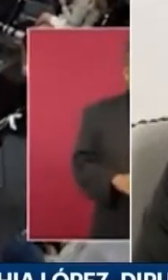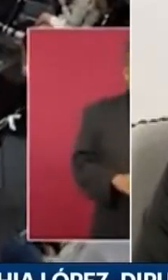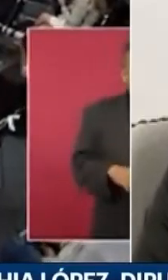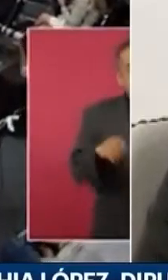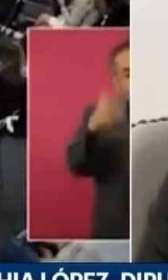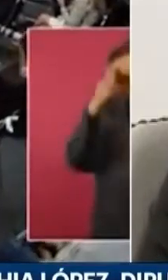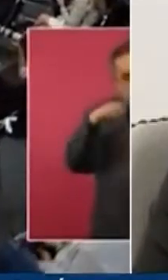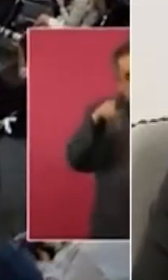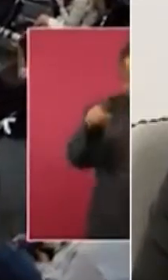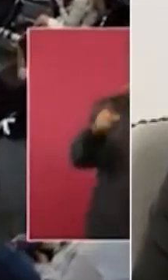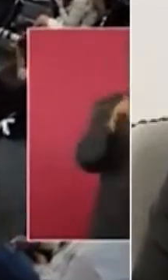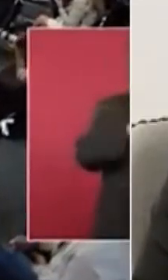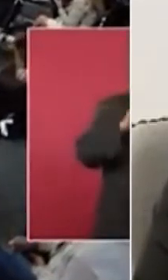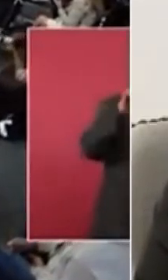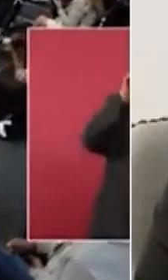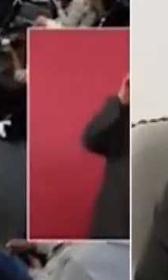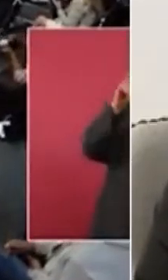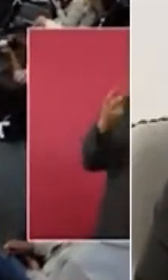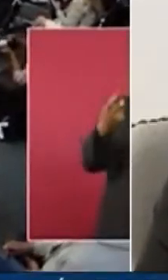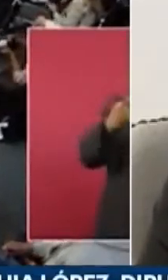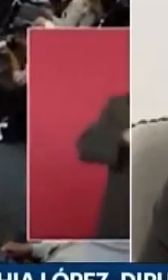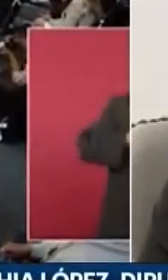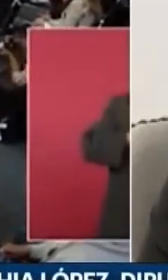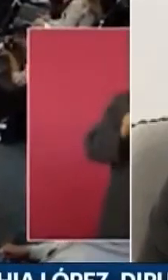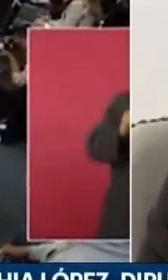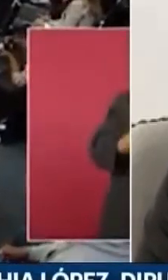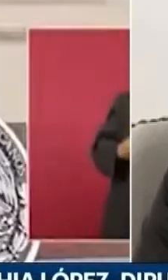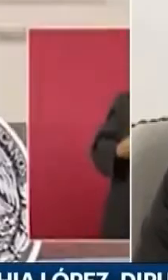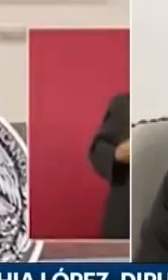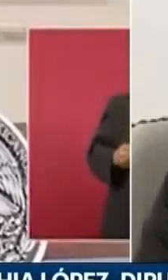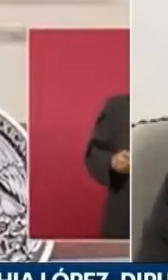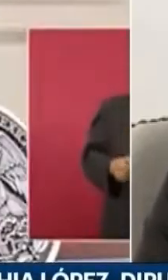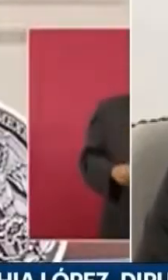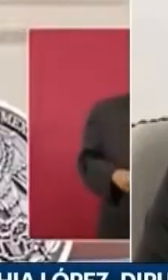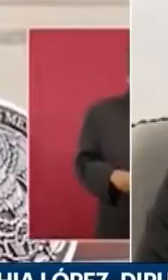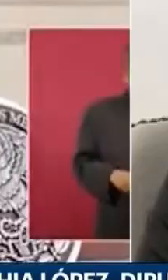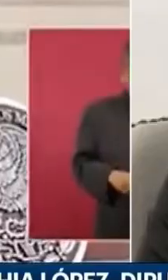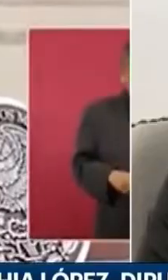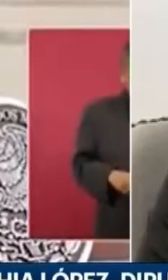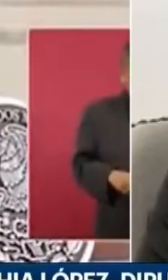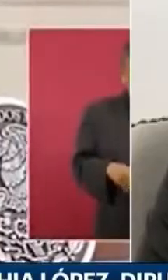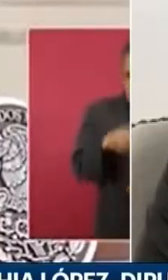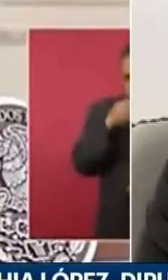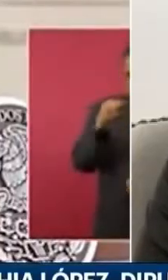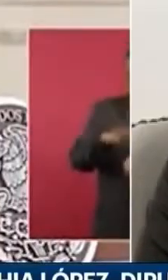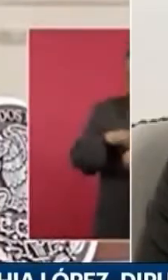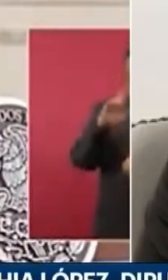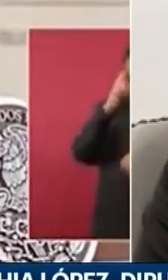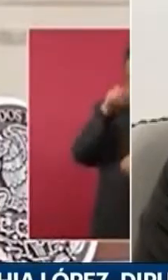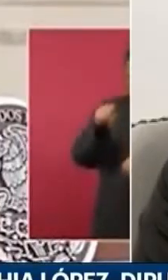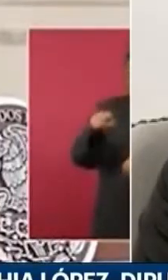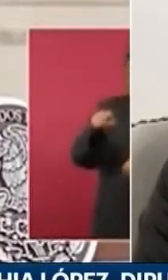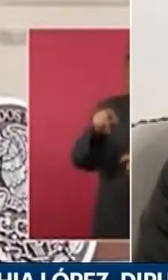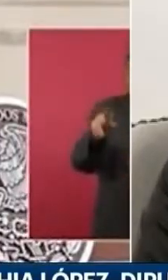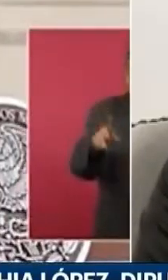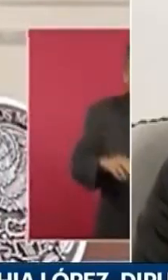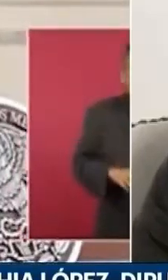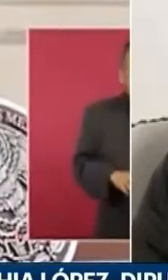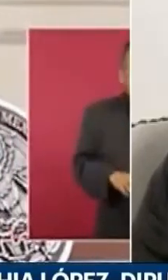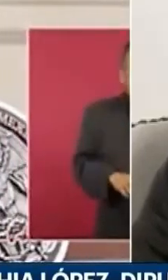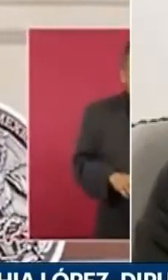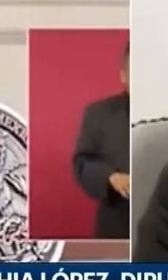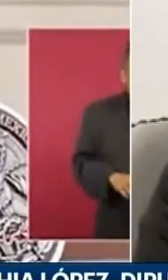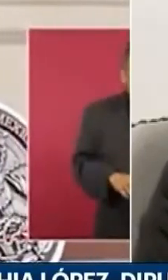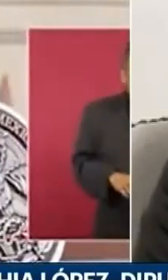es complicado para los mexicanos porque no es algo que todos hayamos decidido. Por otra parte, es algo que el presidente